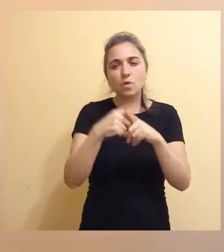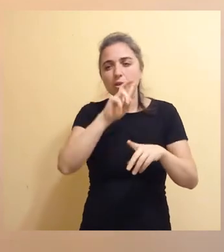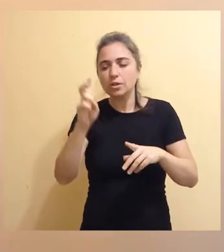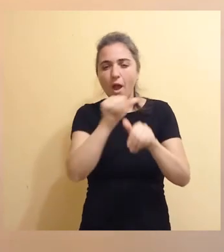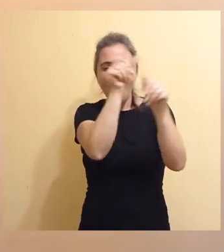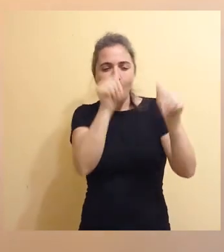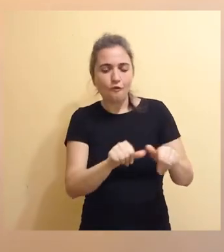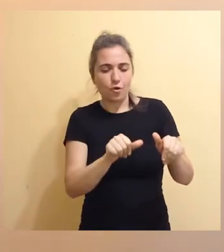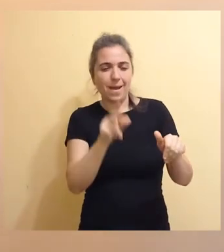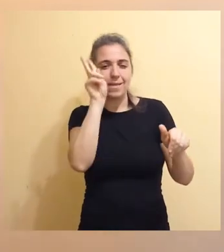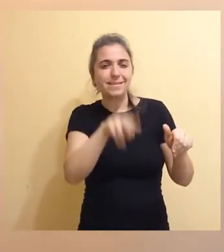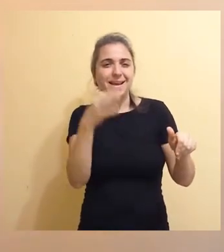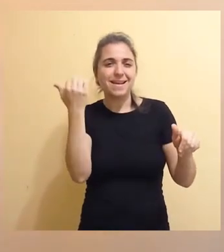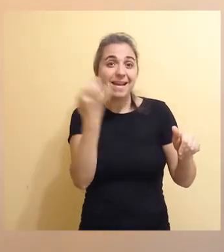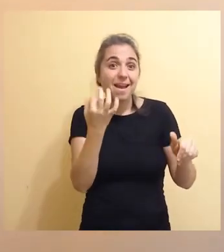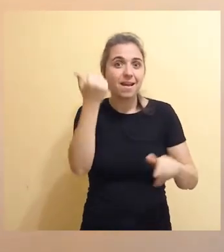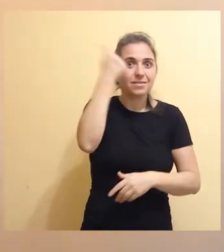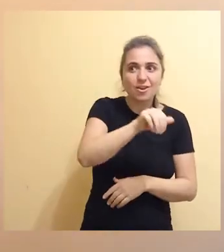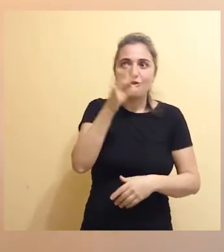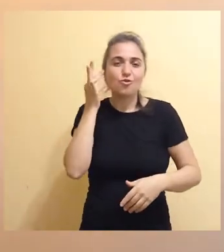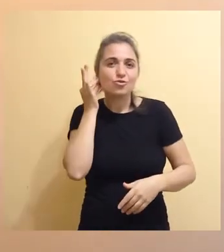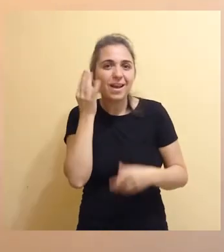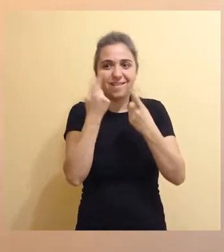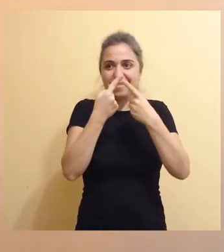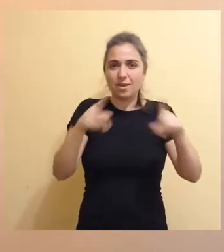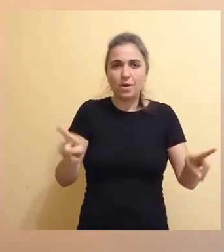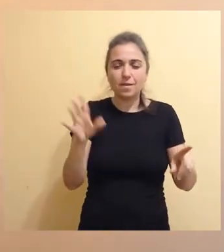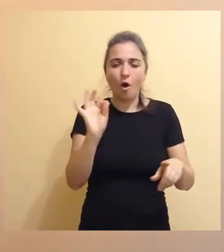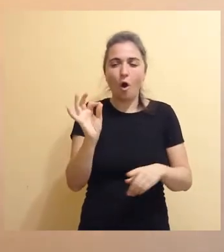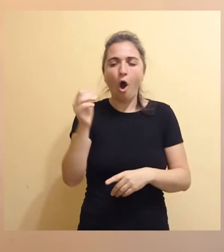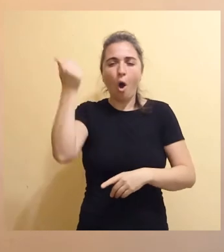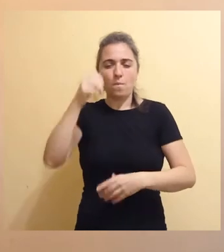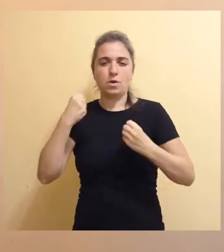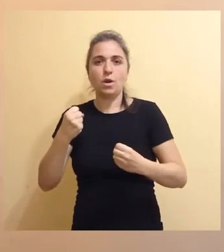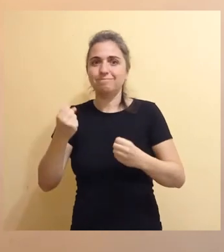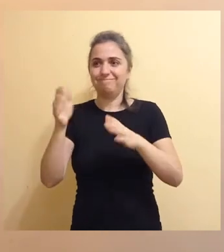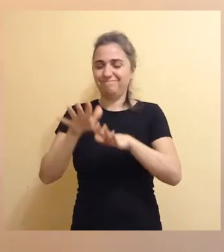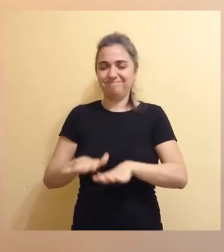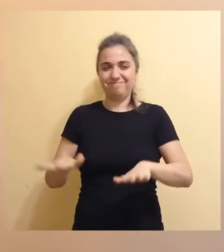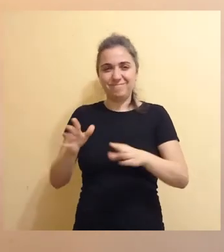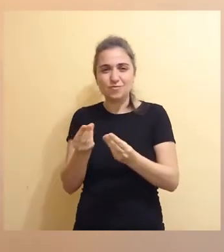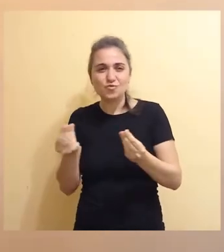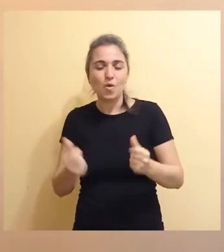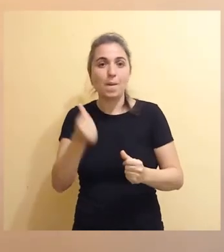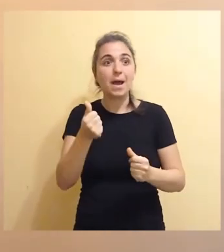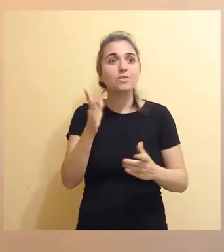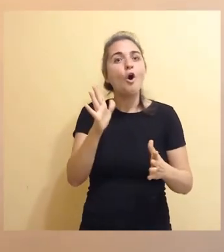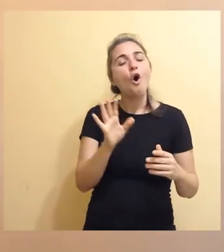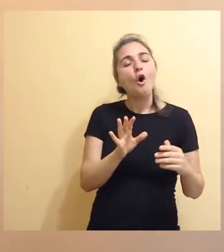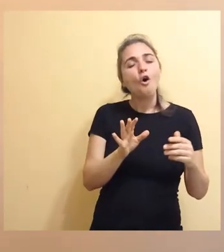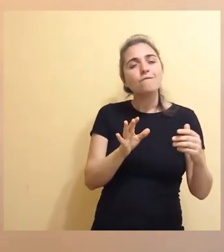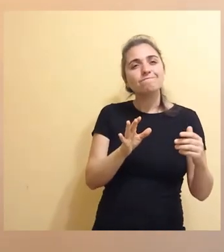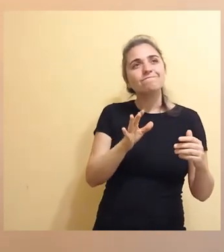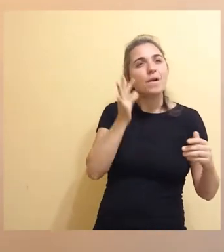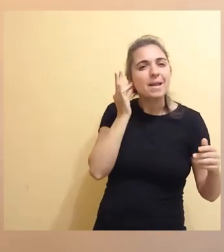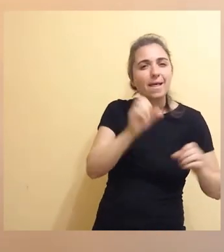sexuales, de otras formas de ser chica y de ser chico, ¿no? De estas masculinidades más relajadas